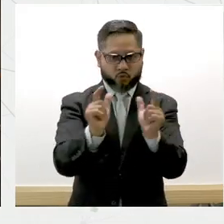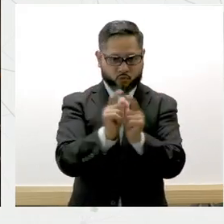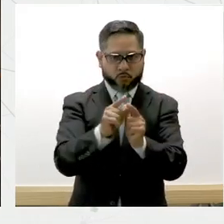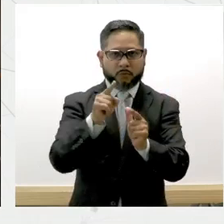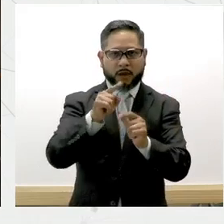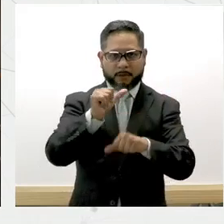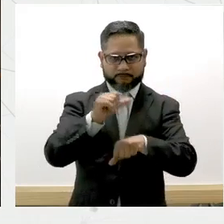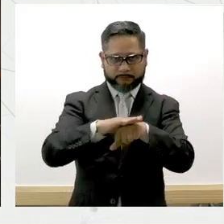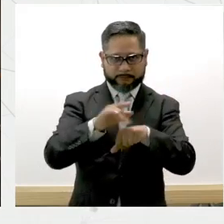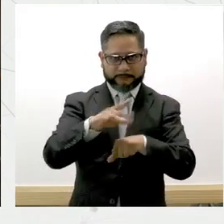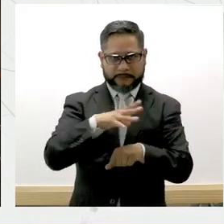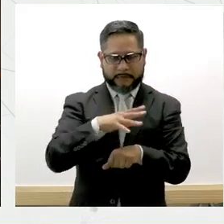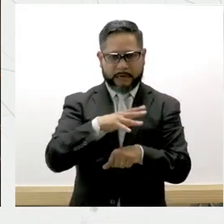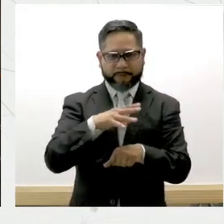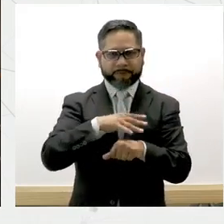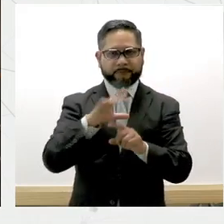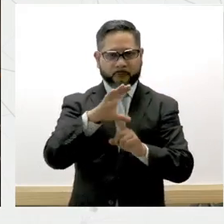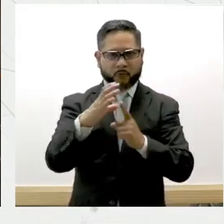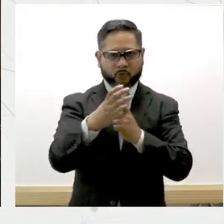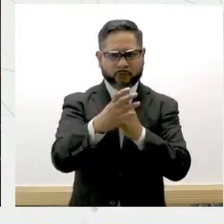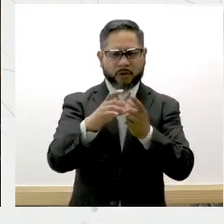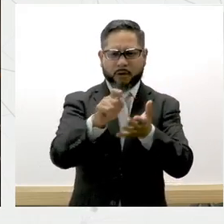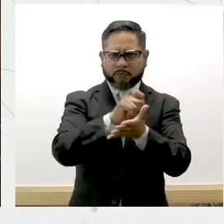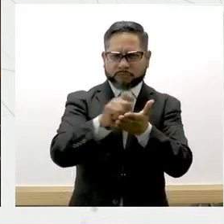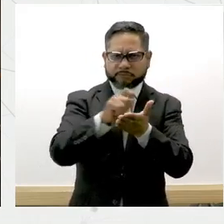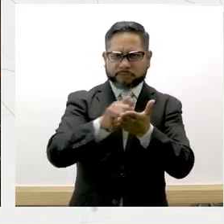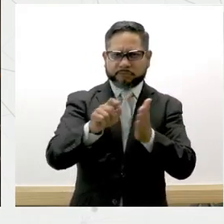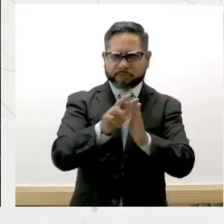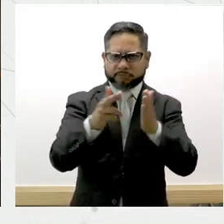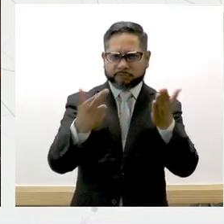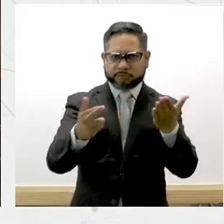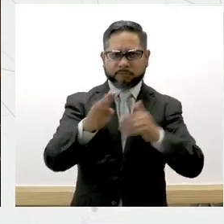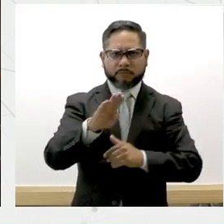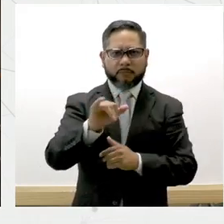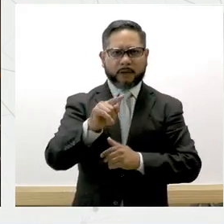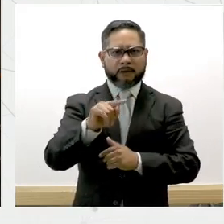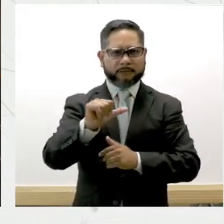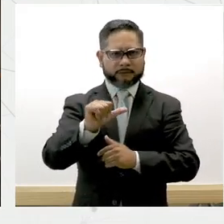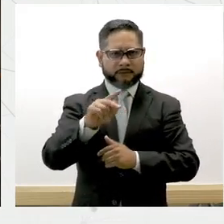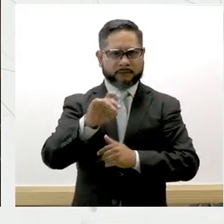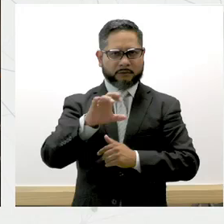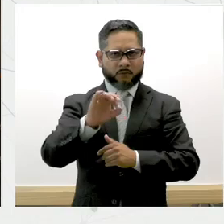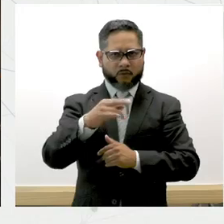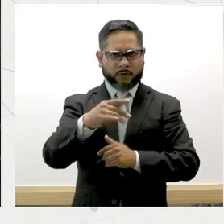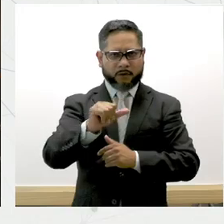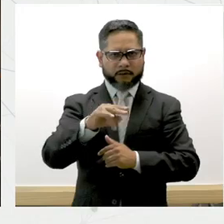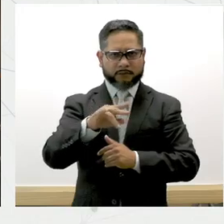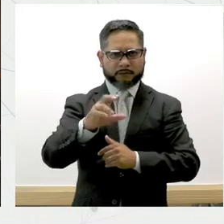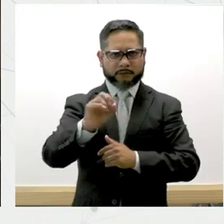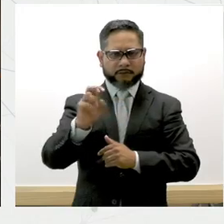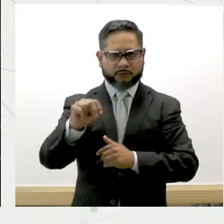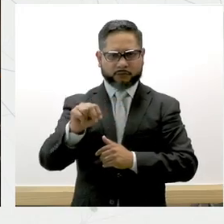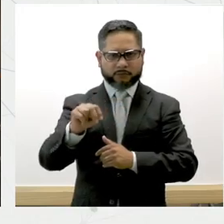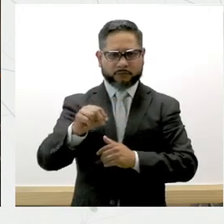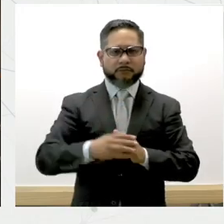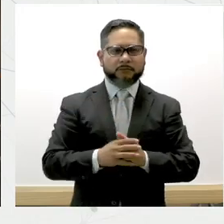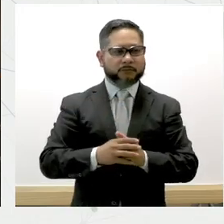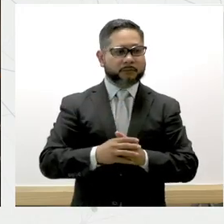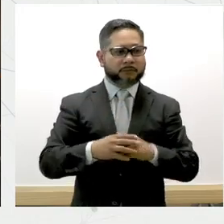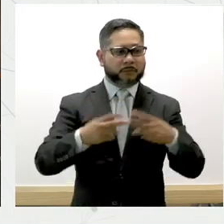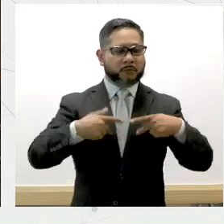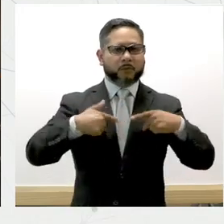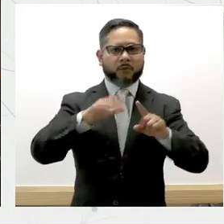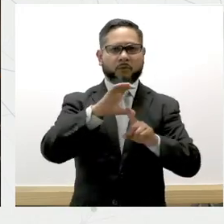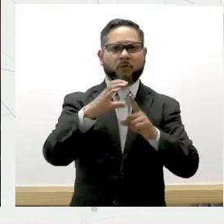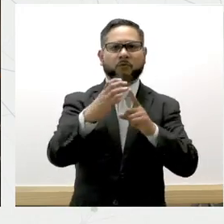Administrativa, del Consejo de Redacción de la Revista Vasca de Organización y Personas del Consejo Asesor de la Ley